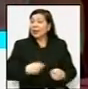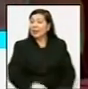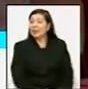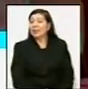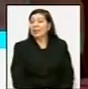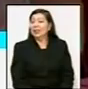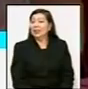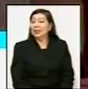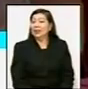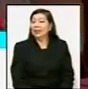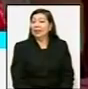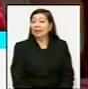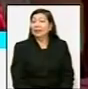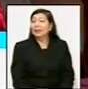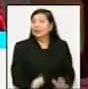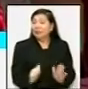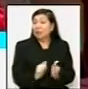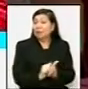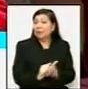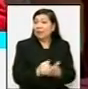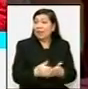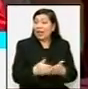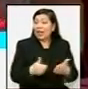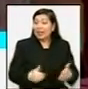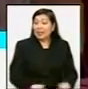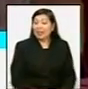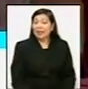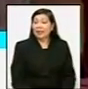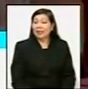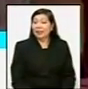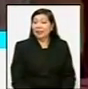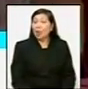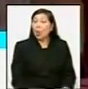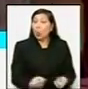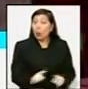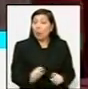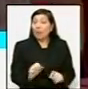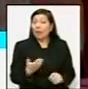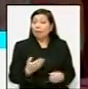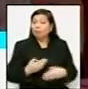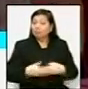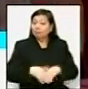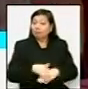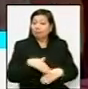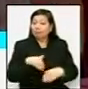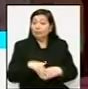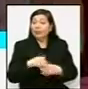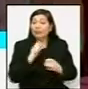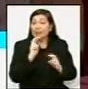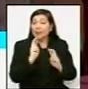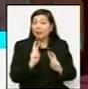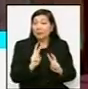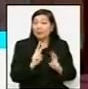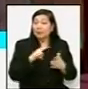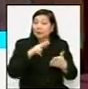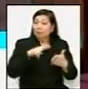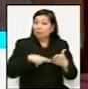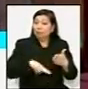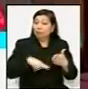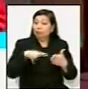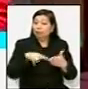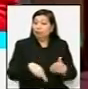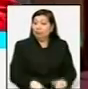verificará 6 meses antes, perdón, 6 meses antes de la convocatoria al proceso electoral, se verificará